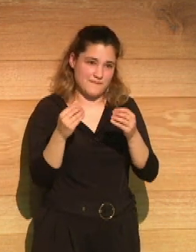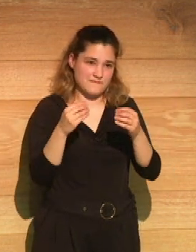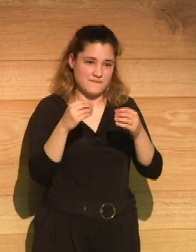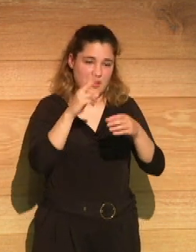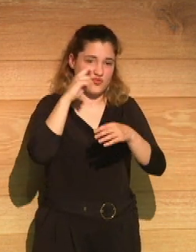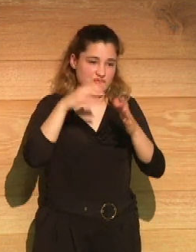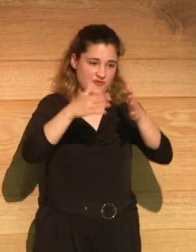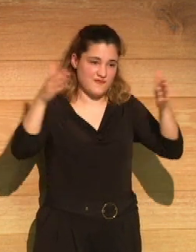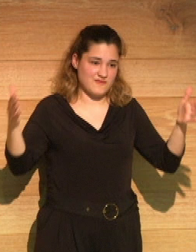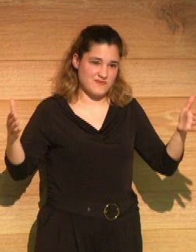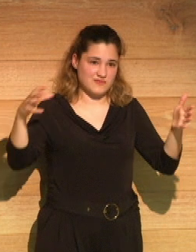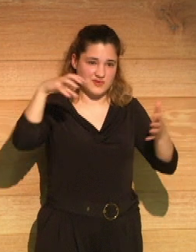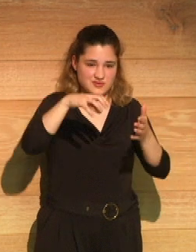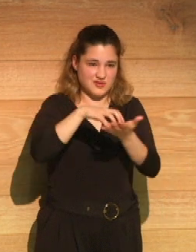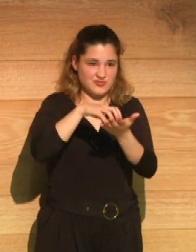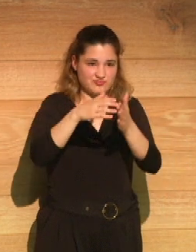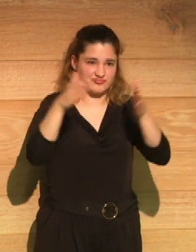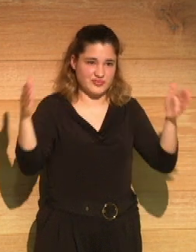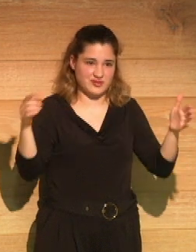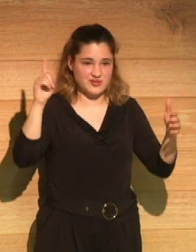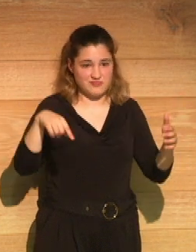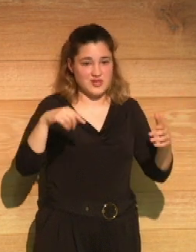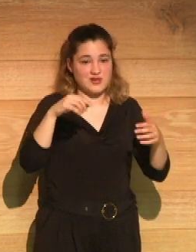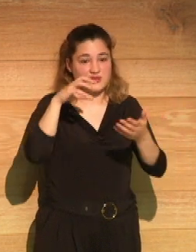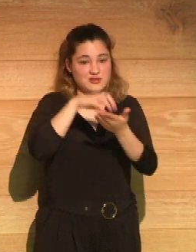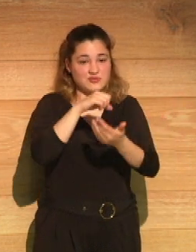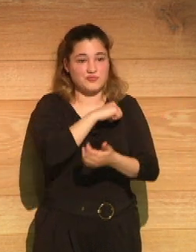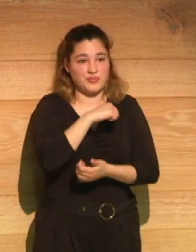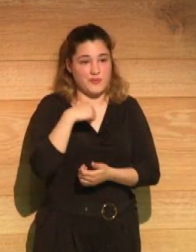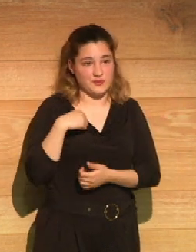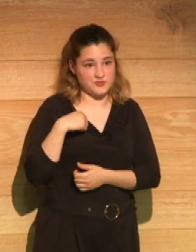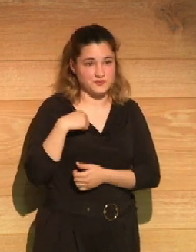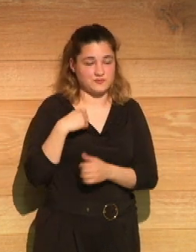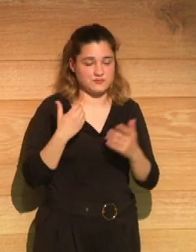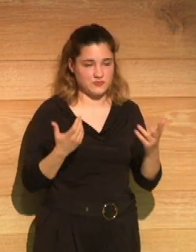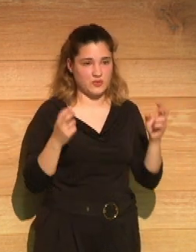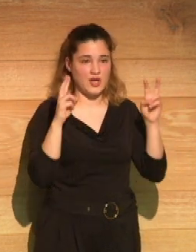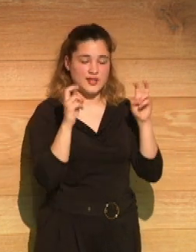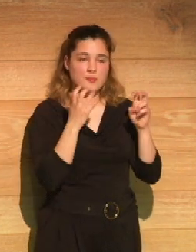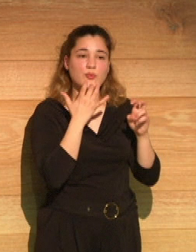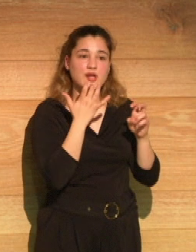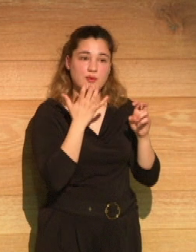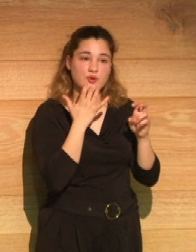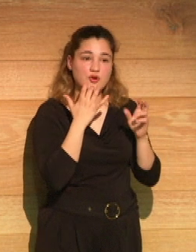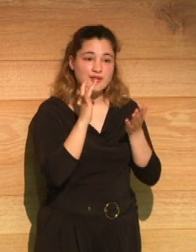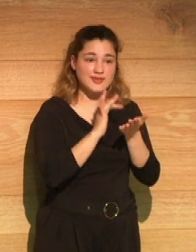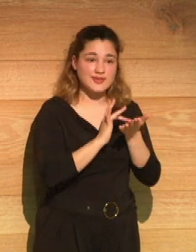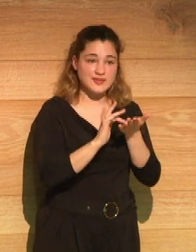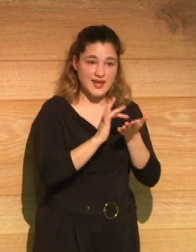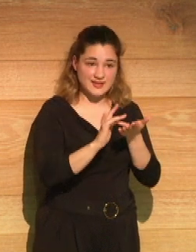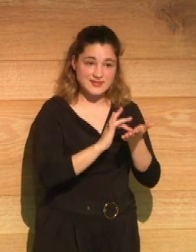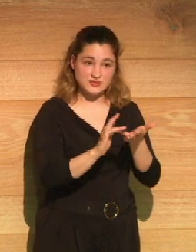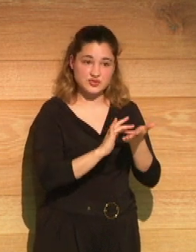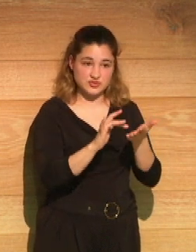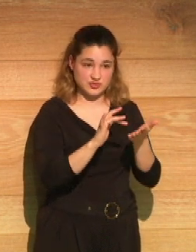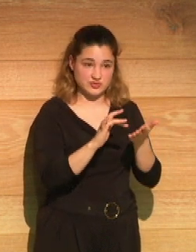en instituciones privadas. Entonces, obviamente, en el tema de, por ejemplo, digitalización y en el tema